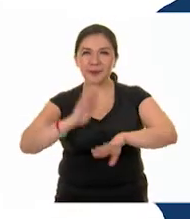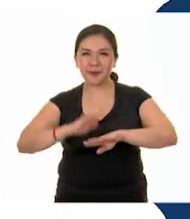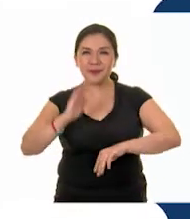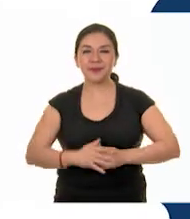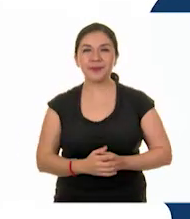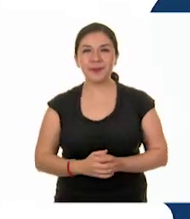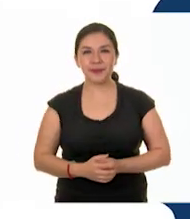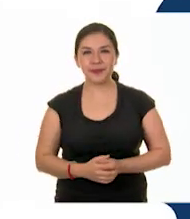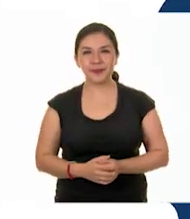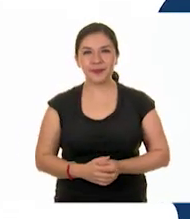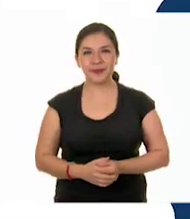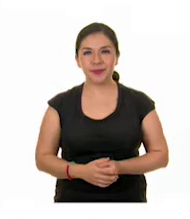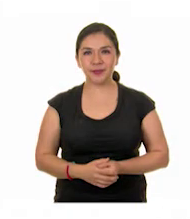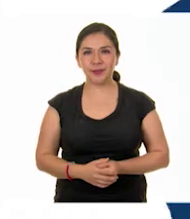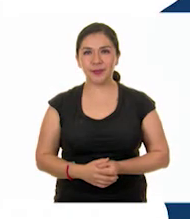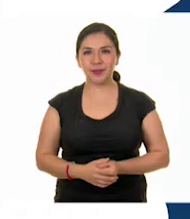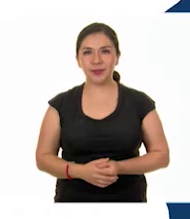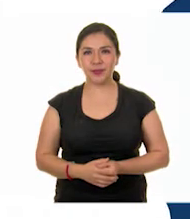conalitec.cep.gob.mx.